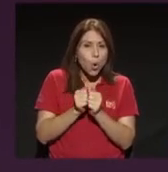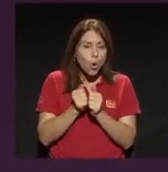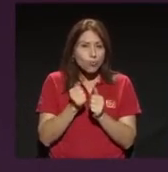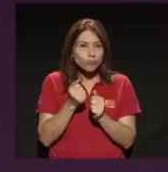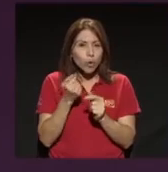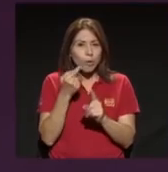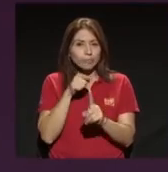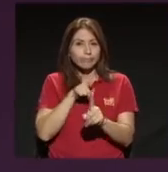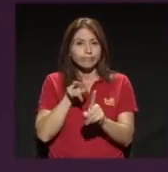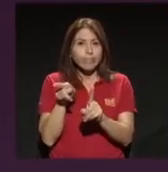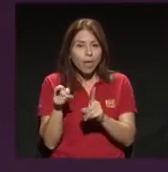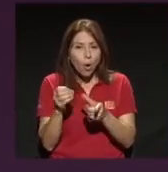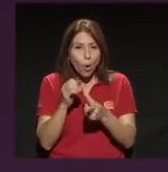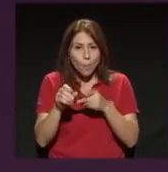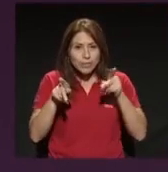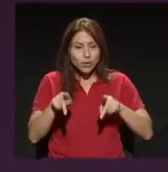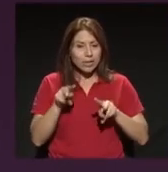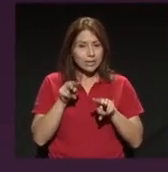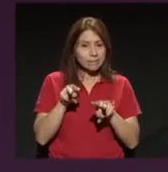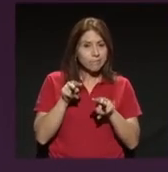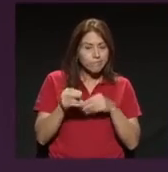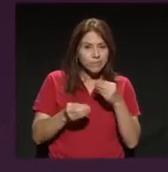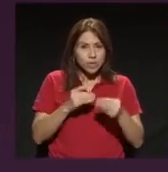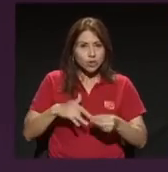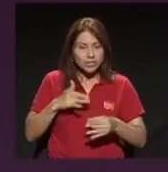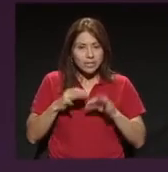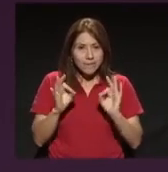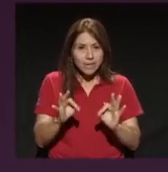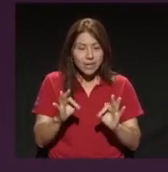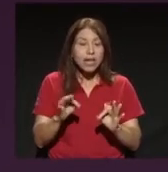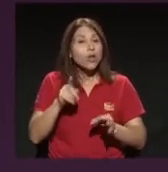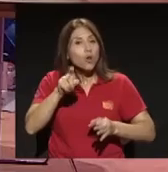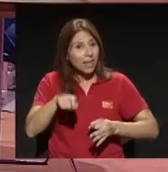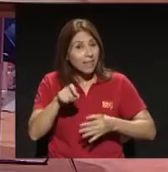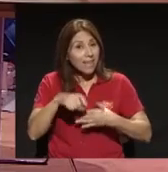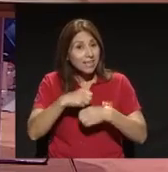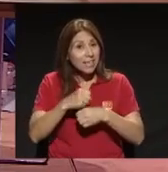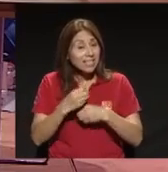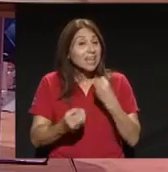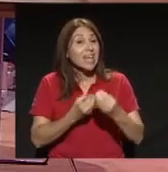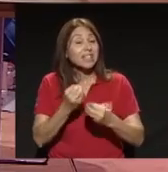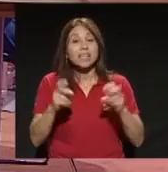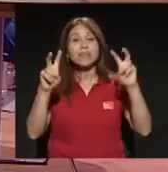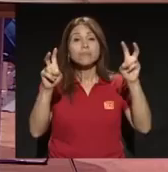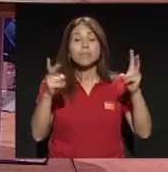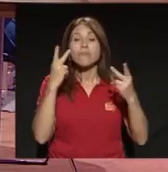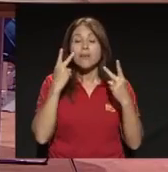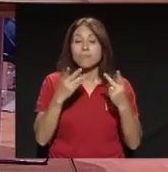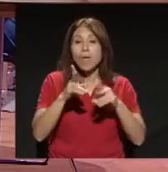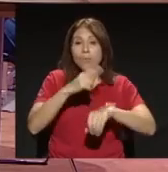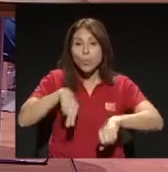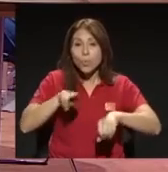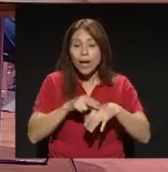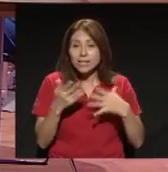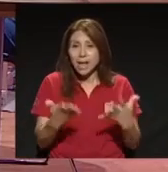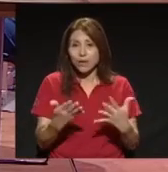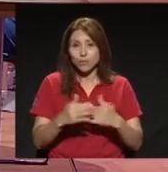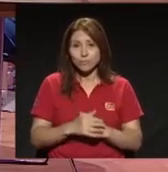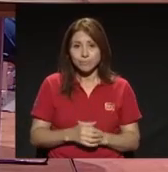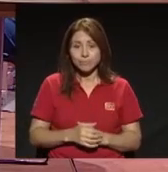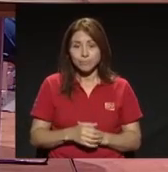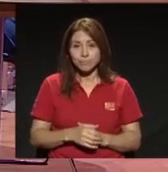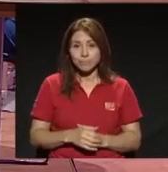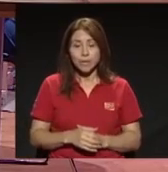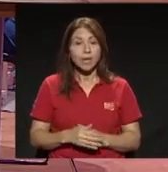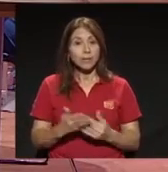escandalice es verdad que no lo tome a bien verdad lo que habría que hacer siento yo desnaturalizar el hecho de que